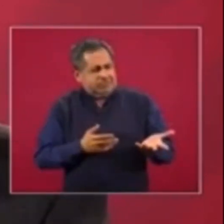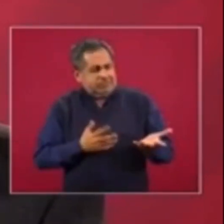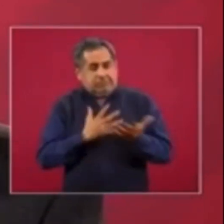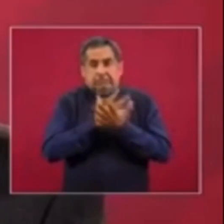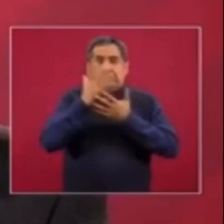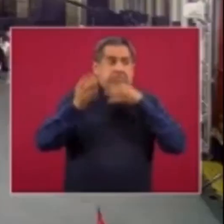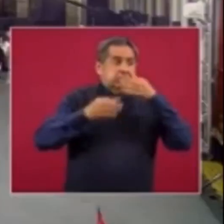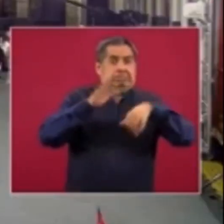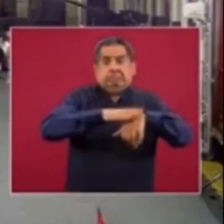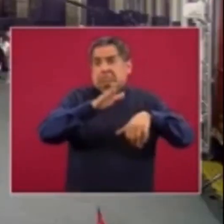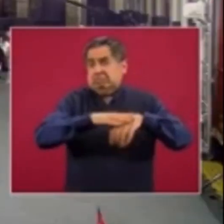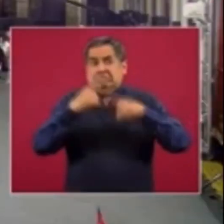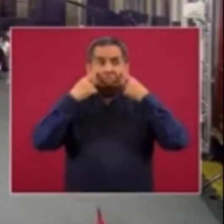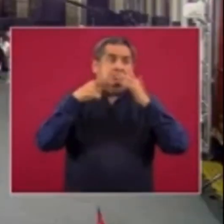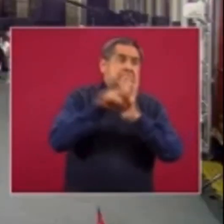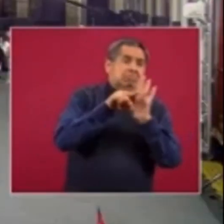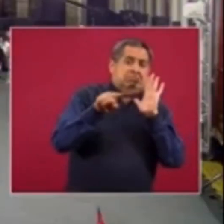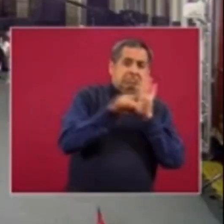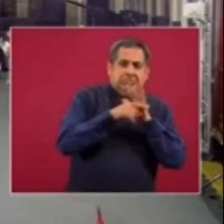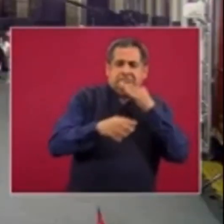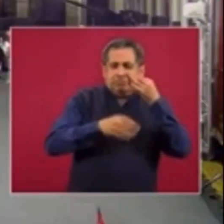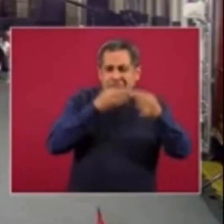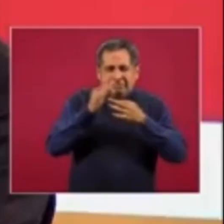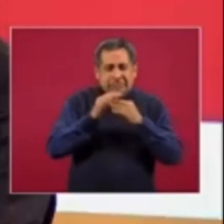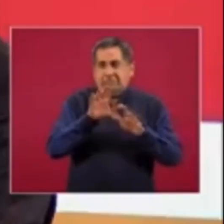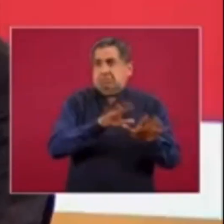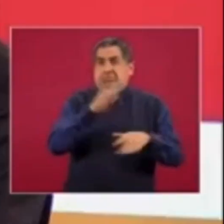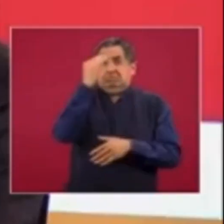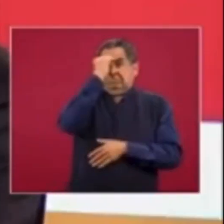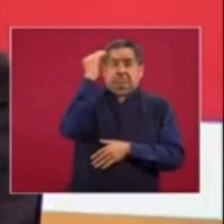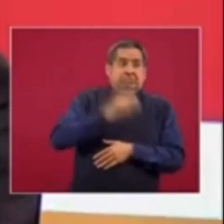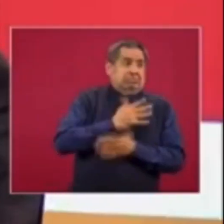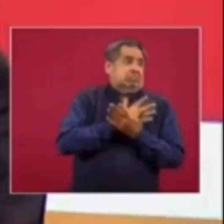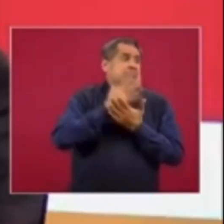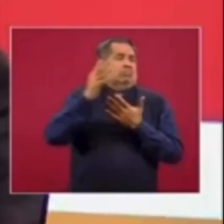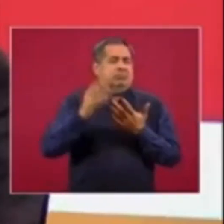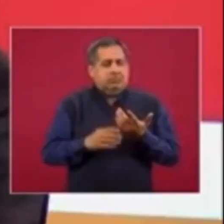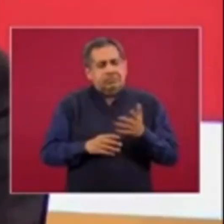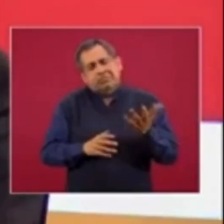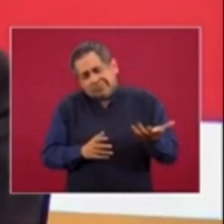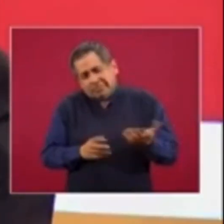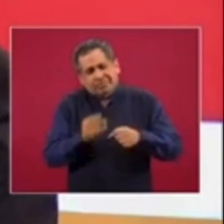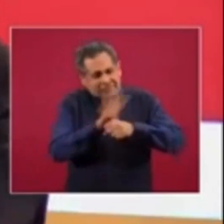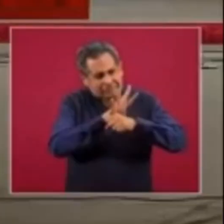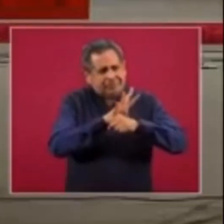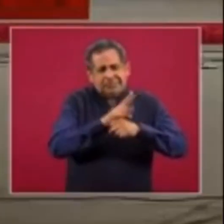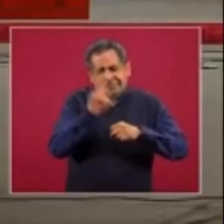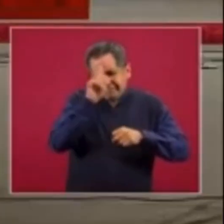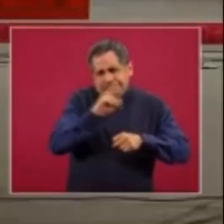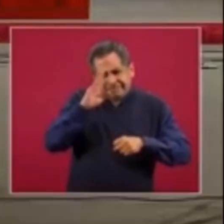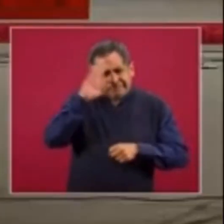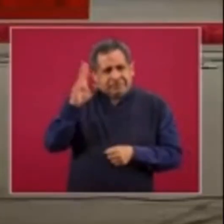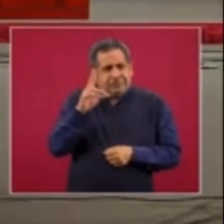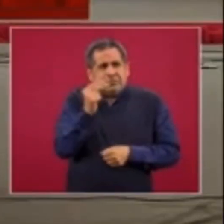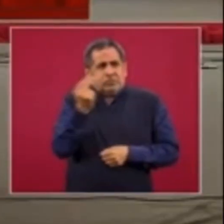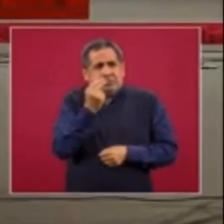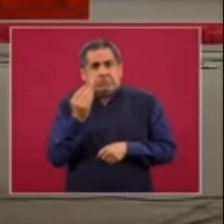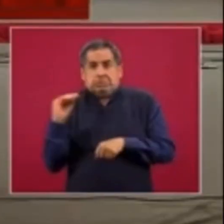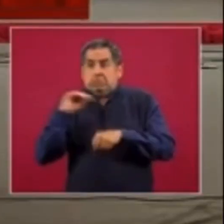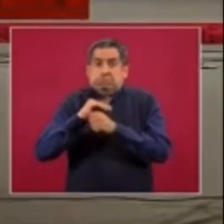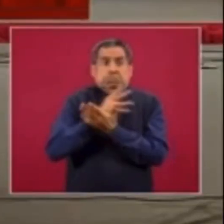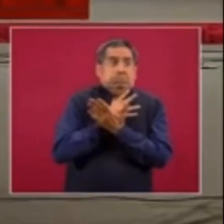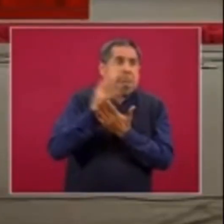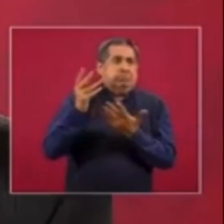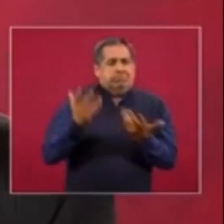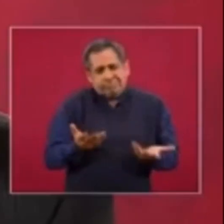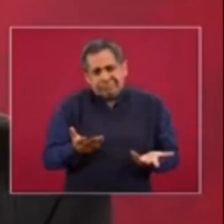alarmar, comunicar algo terrible. La epidemia es terrible en sí misma, no hay que agregarle dramatismo. Entonces,